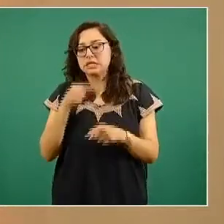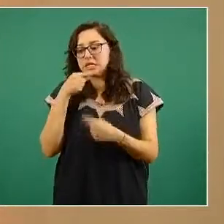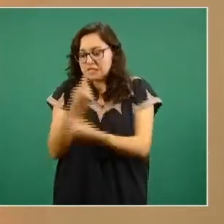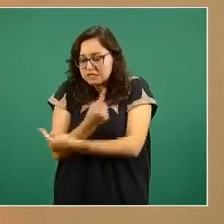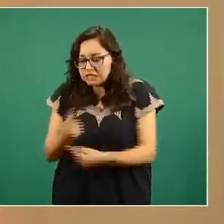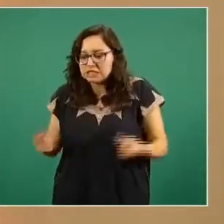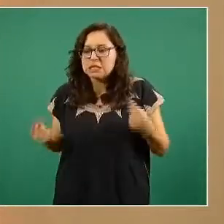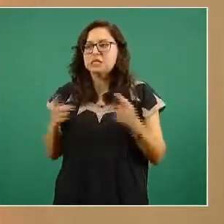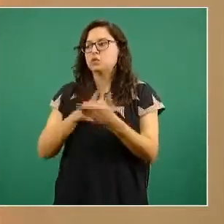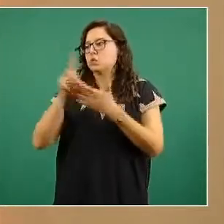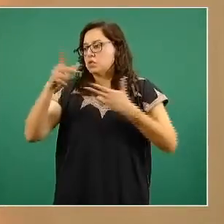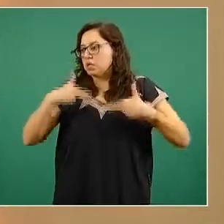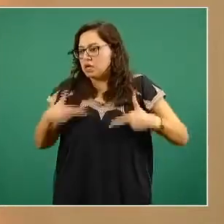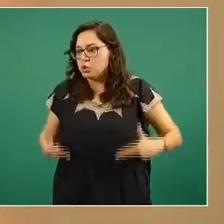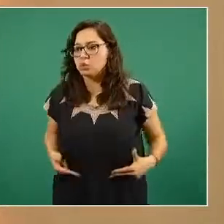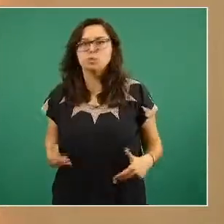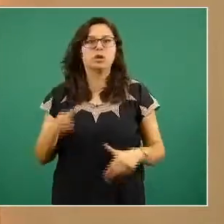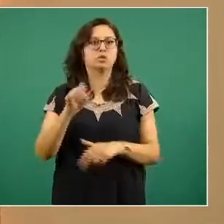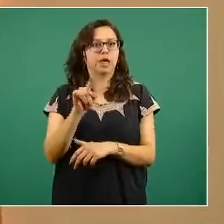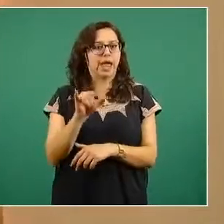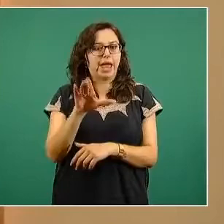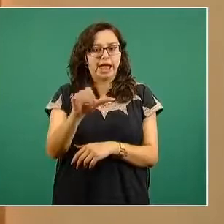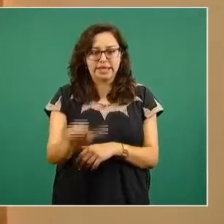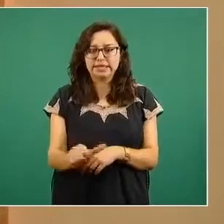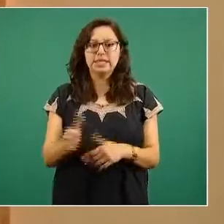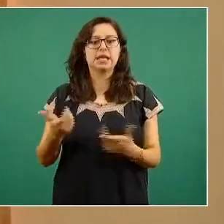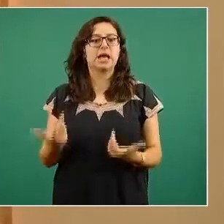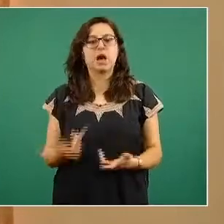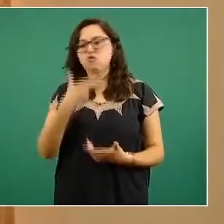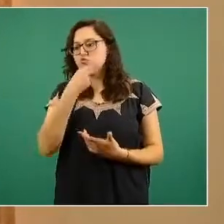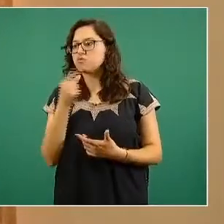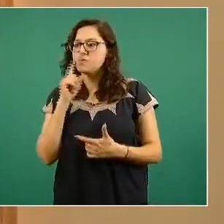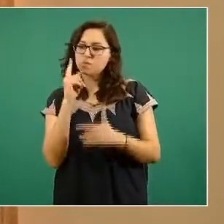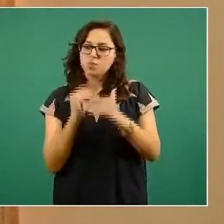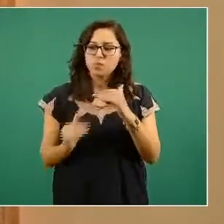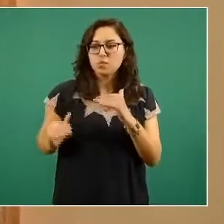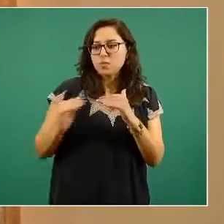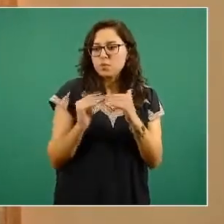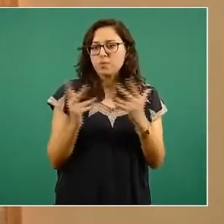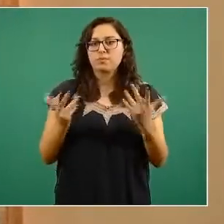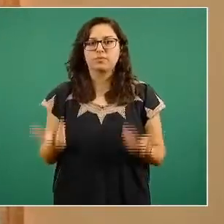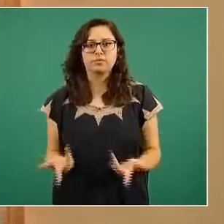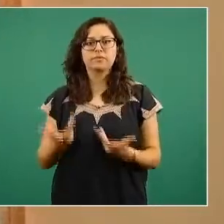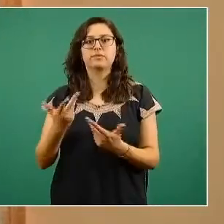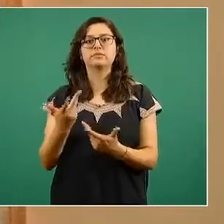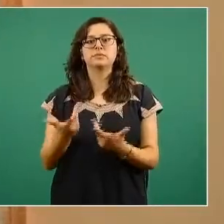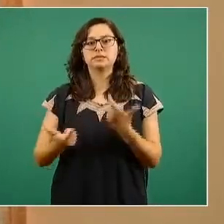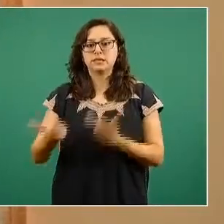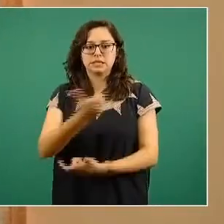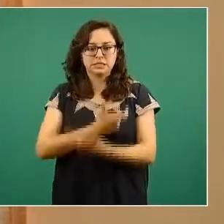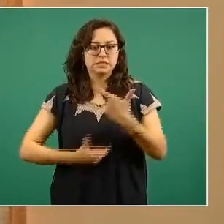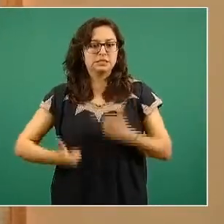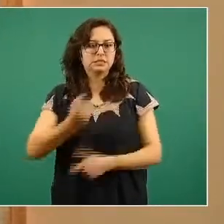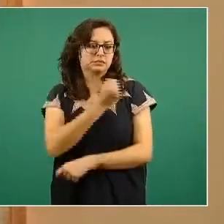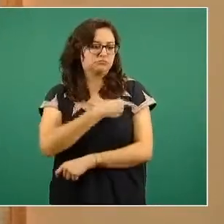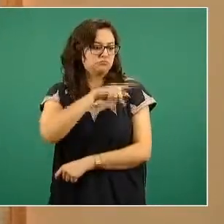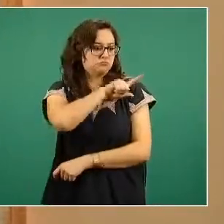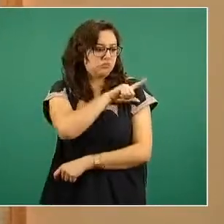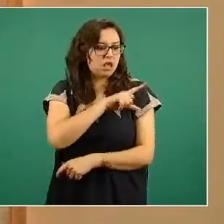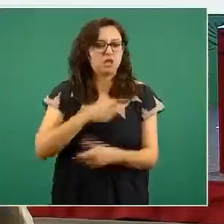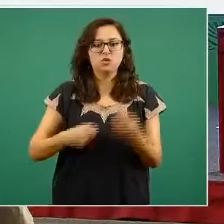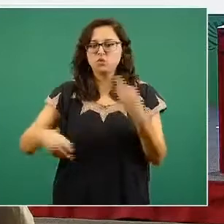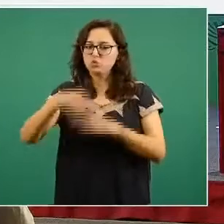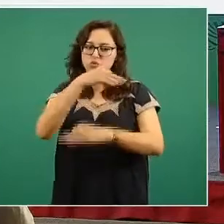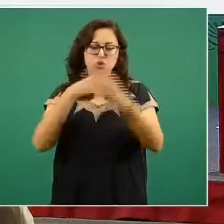derechos humanos, ética, igualdad de género, economía de la salud y varios otros campos.